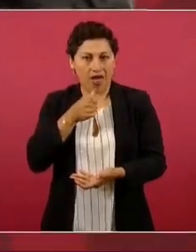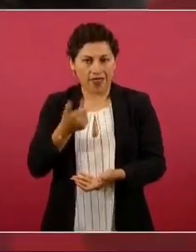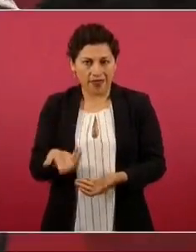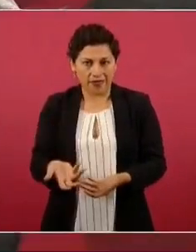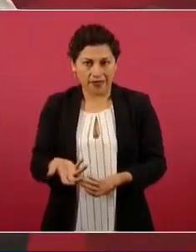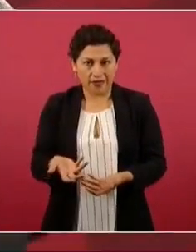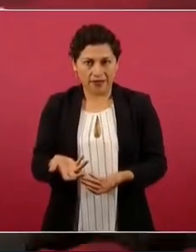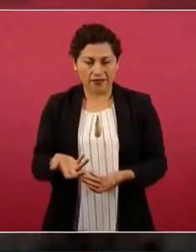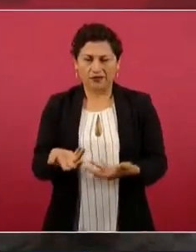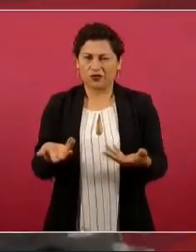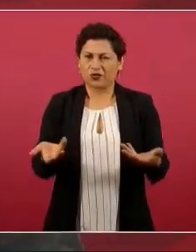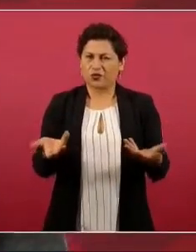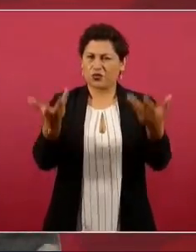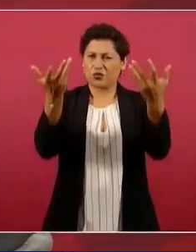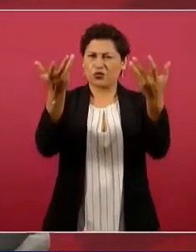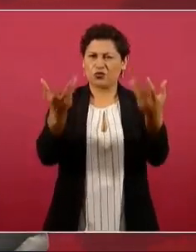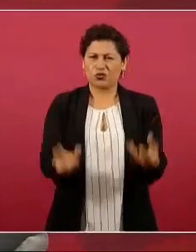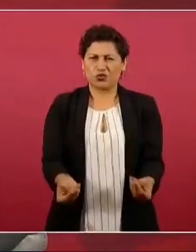Tantos organismos.